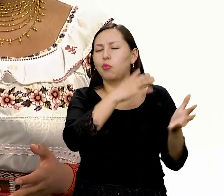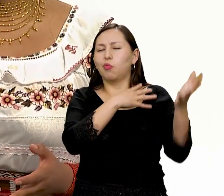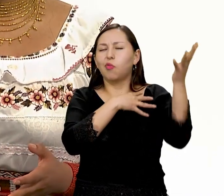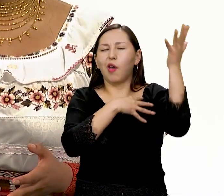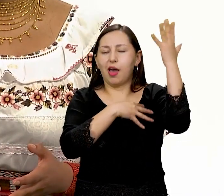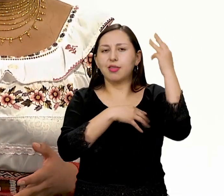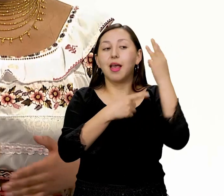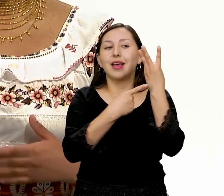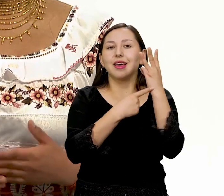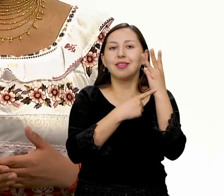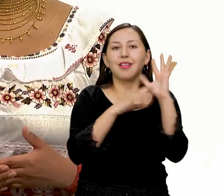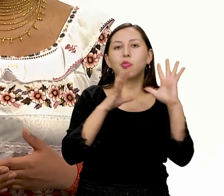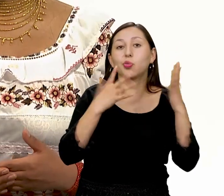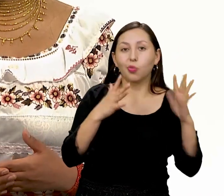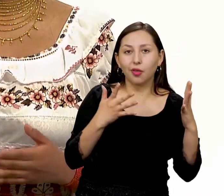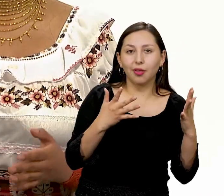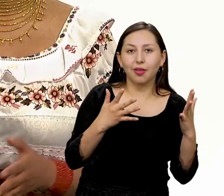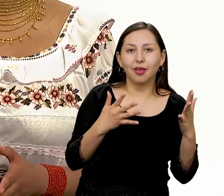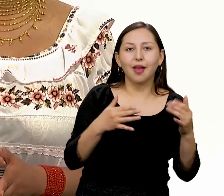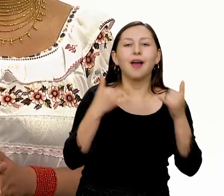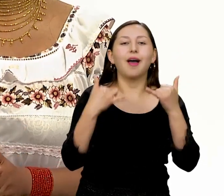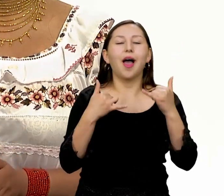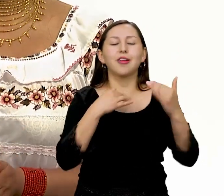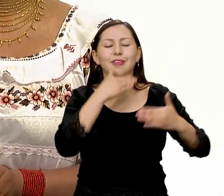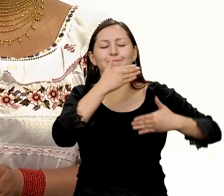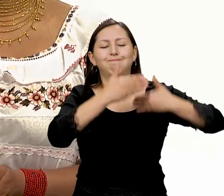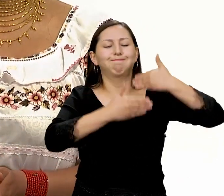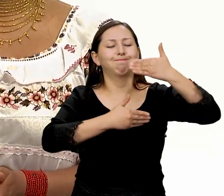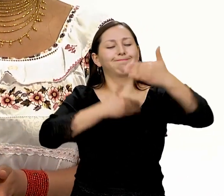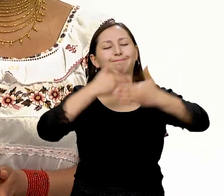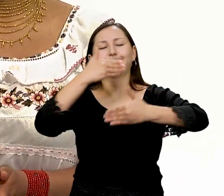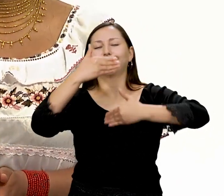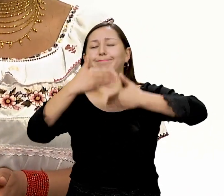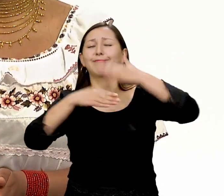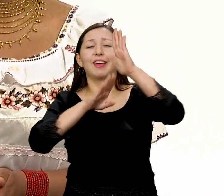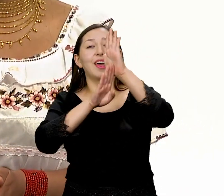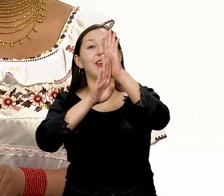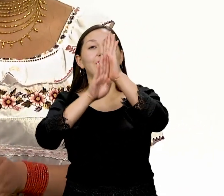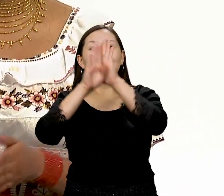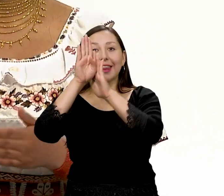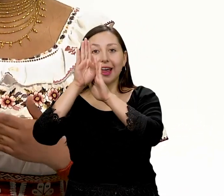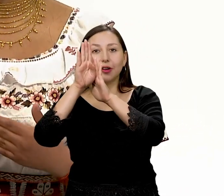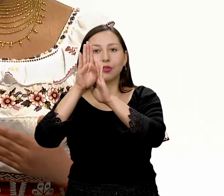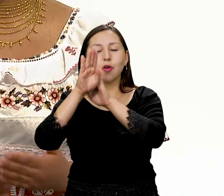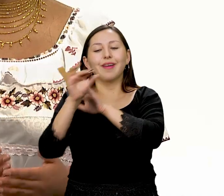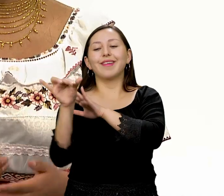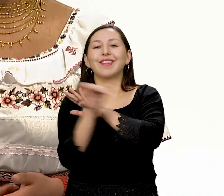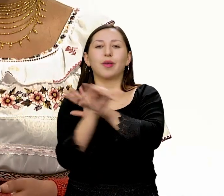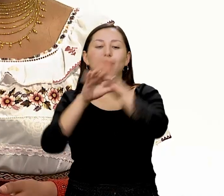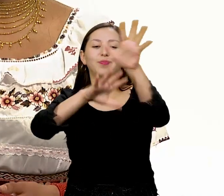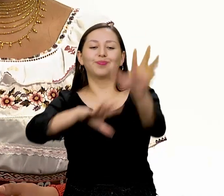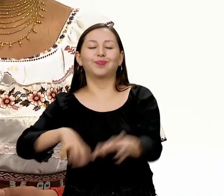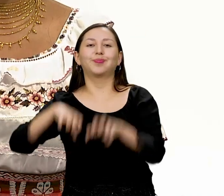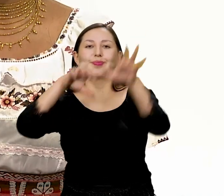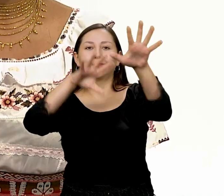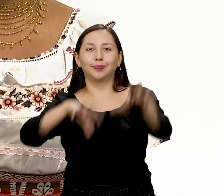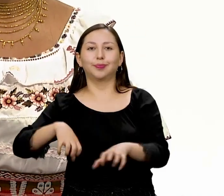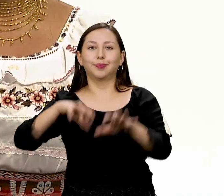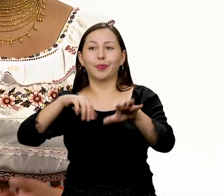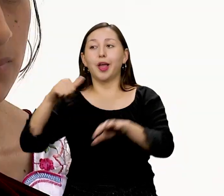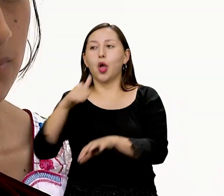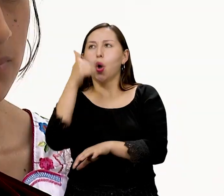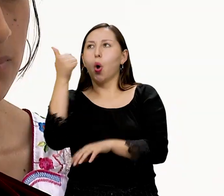internet, ahora ya es posible. Entonces, con esto te diría que el avance en cuanto a cultivos vegetales en el